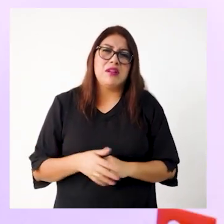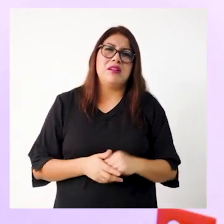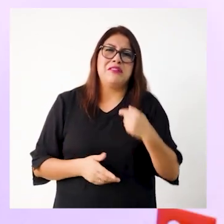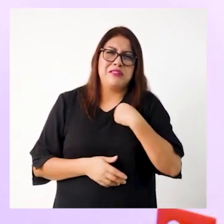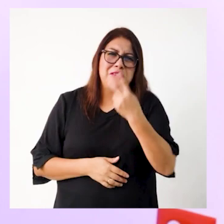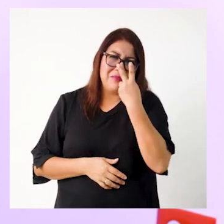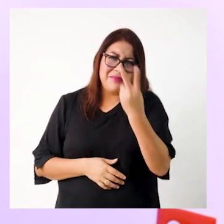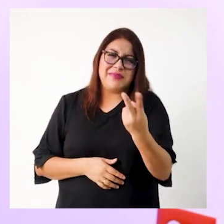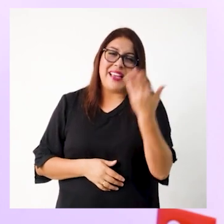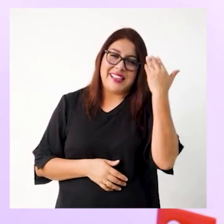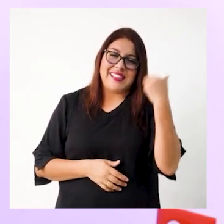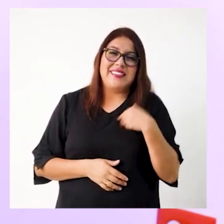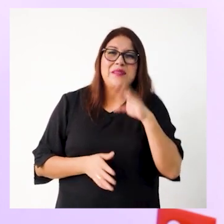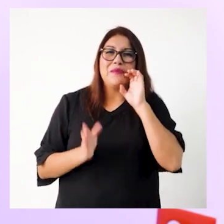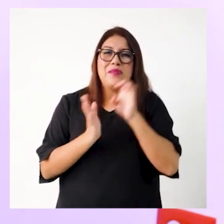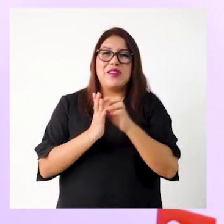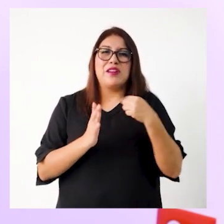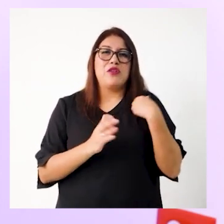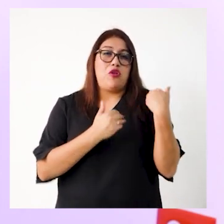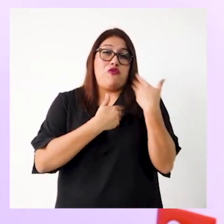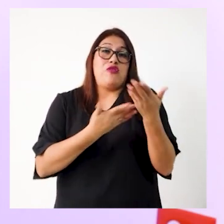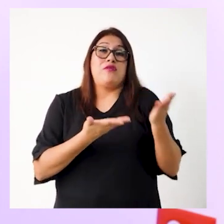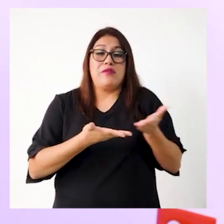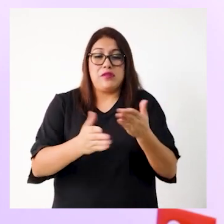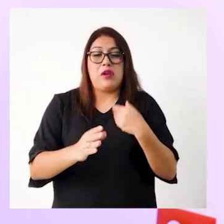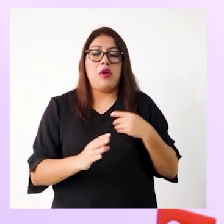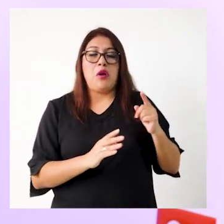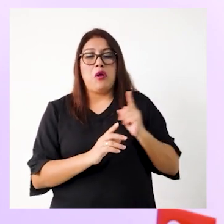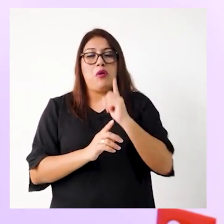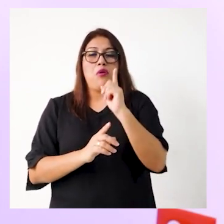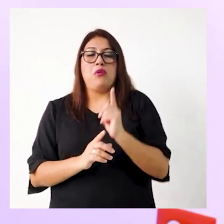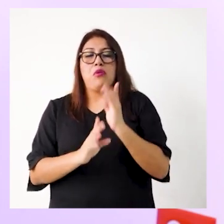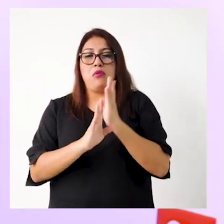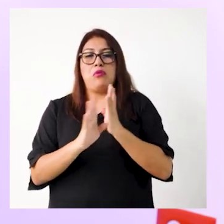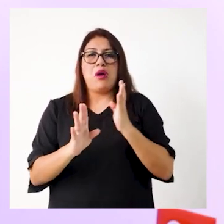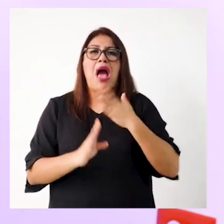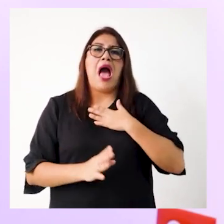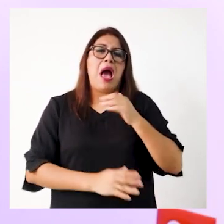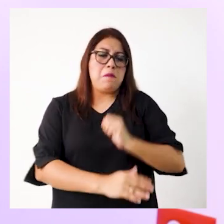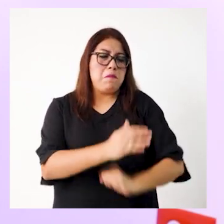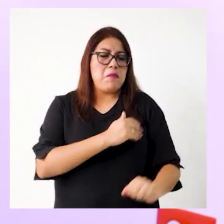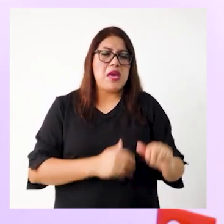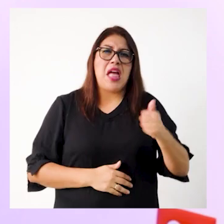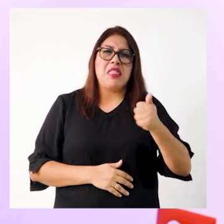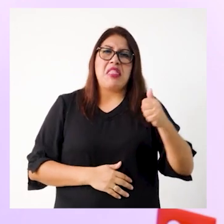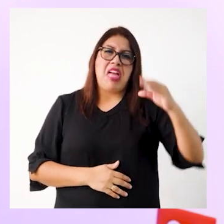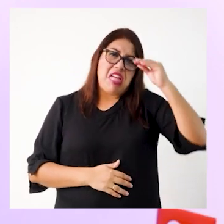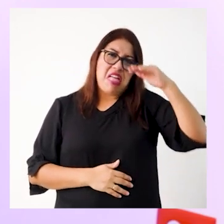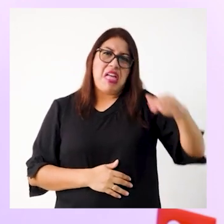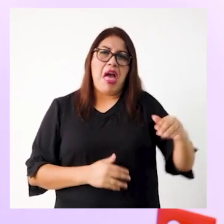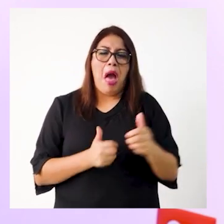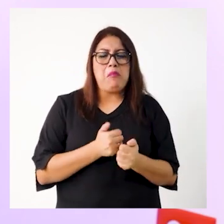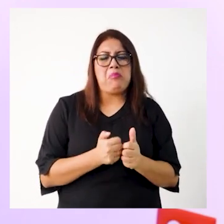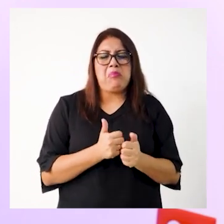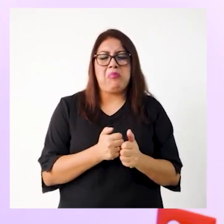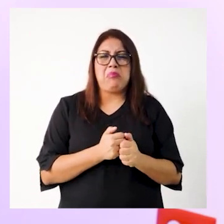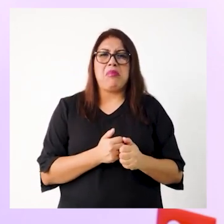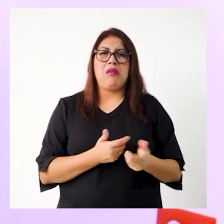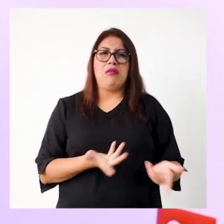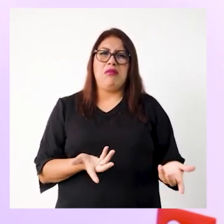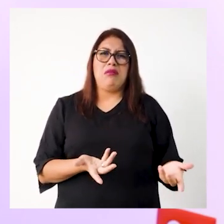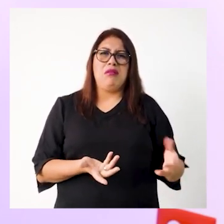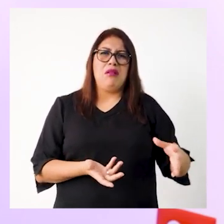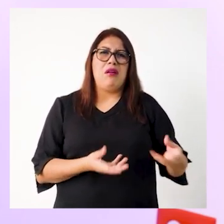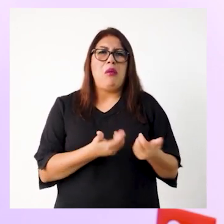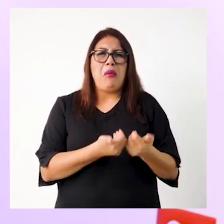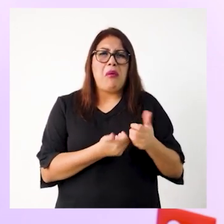de que, por ejemplo, me pongo la preferencial, ¿por qué? Porque he venido con mi niño, el niño tiene 10 años, es un manganzón que está ahí mirando el celular y